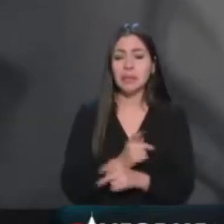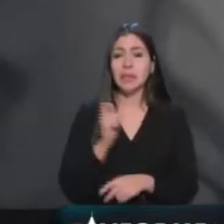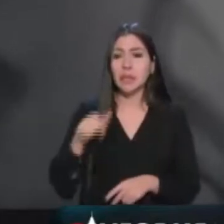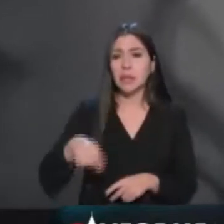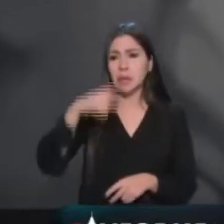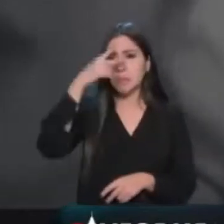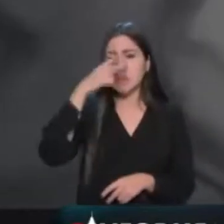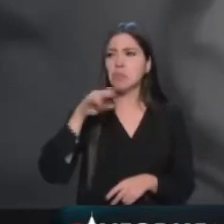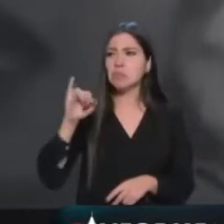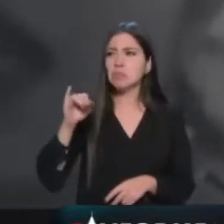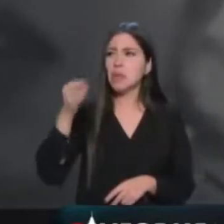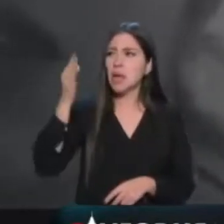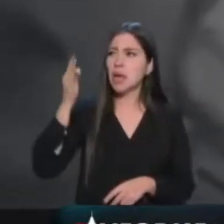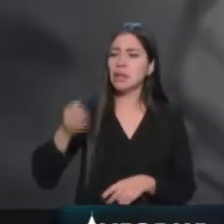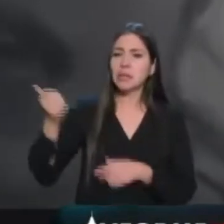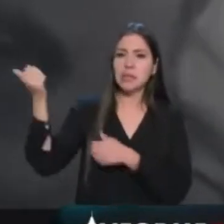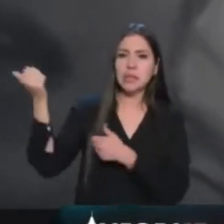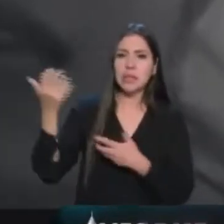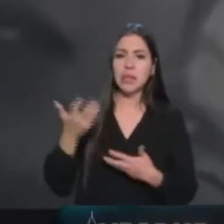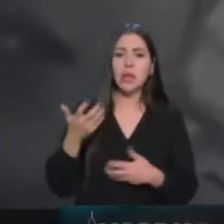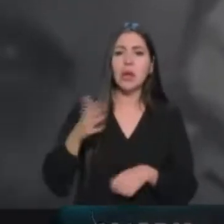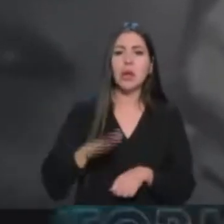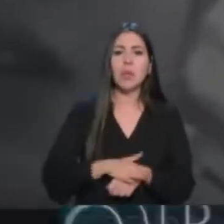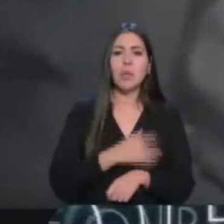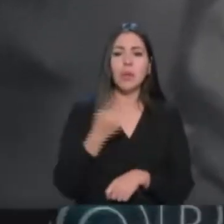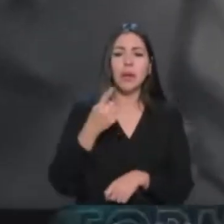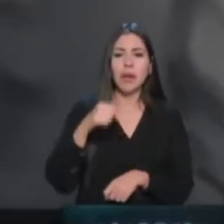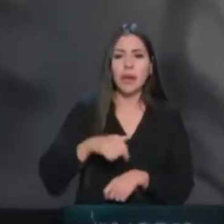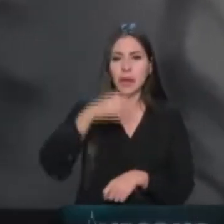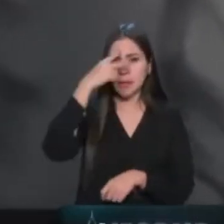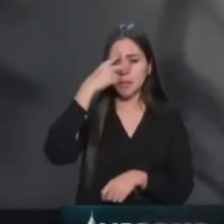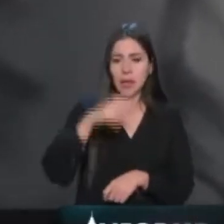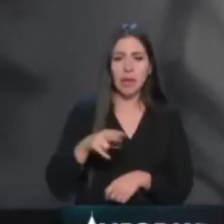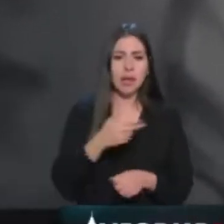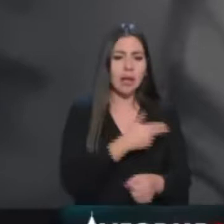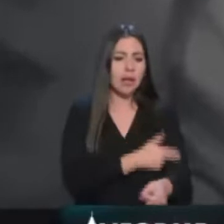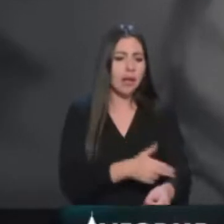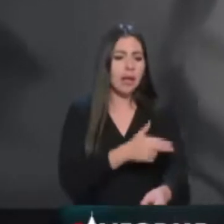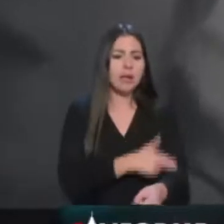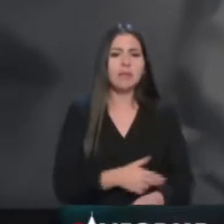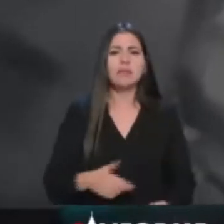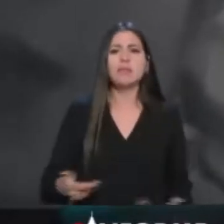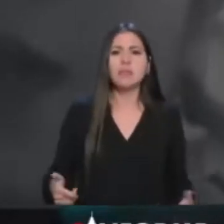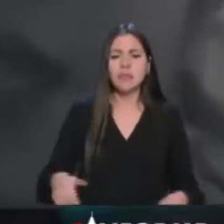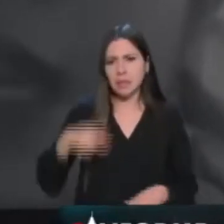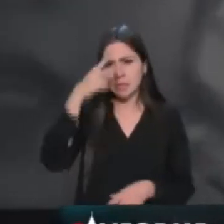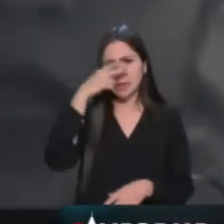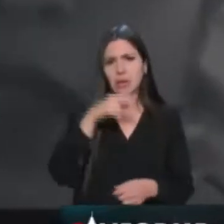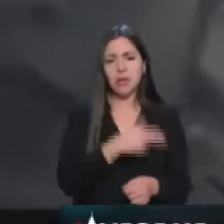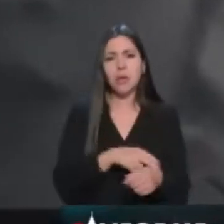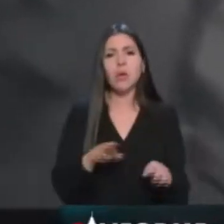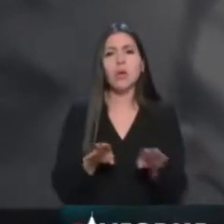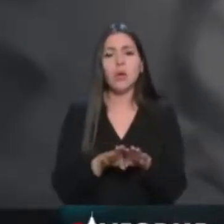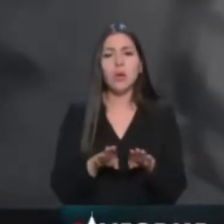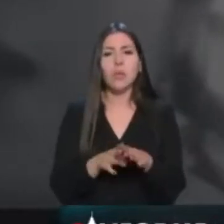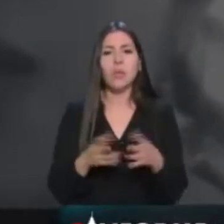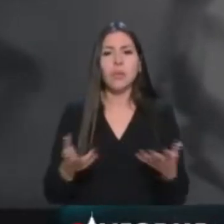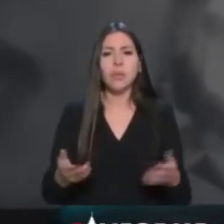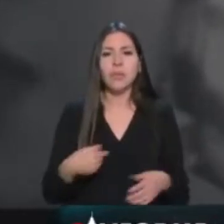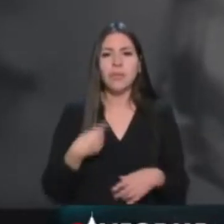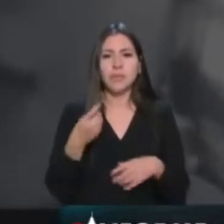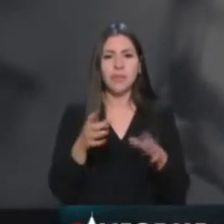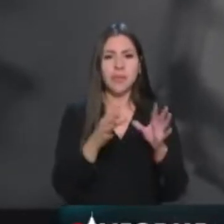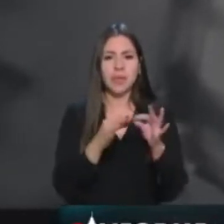los acepta, porque México los va a gestionar. ¿Cómo gestiona estos residuos? Bueno, bajo esta bandera que les llamo